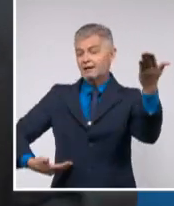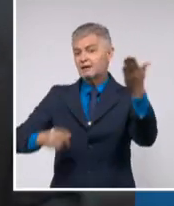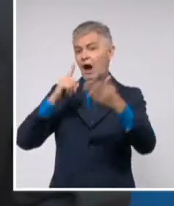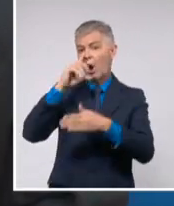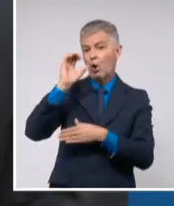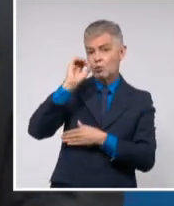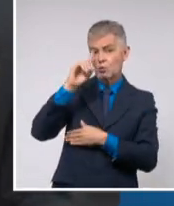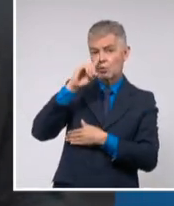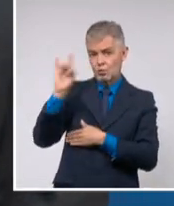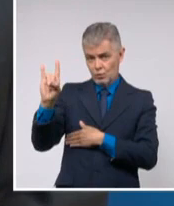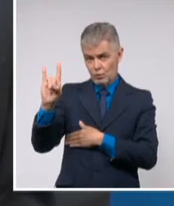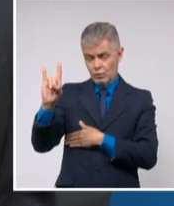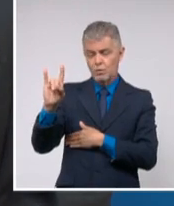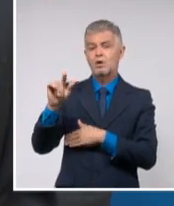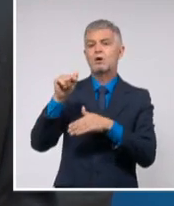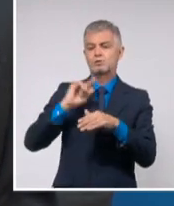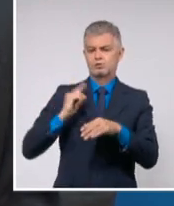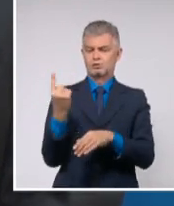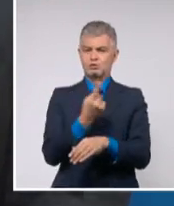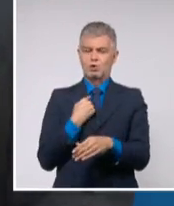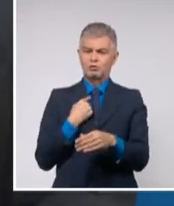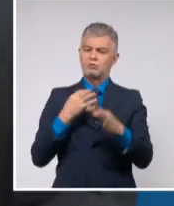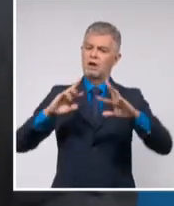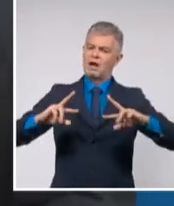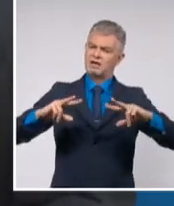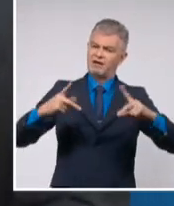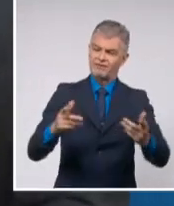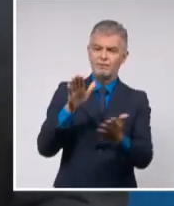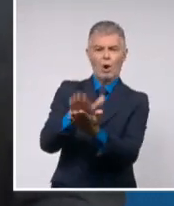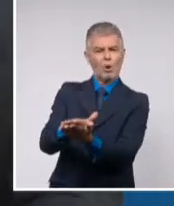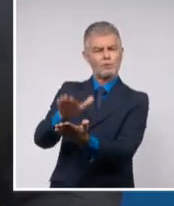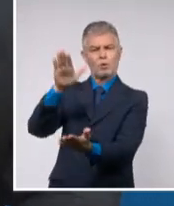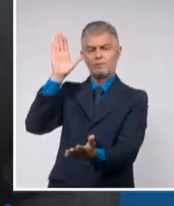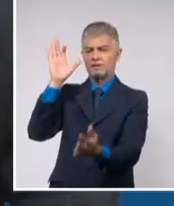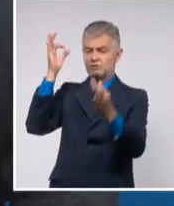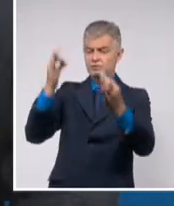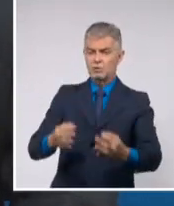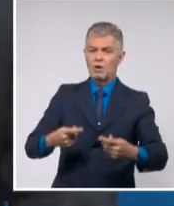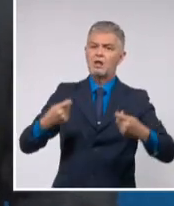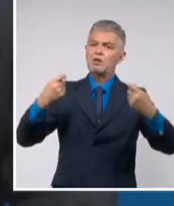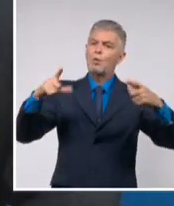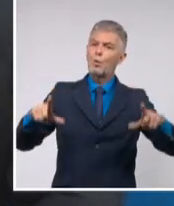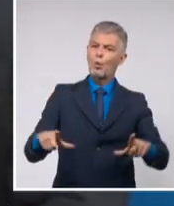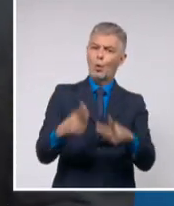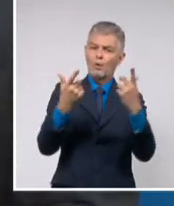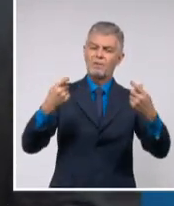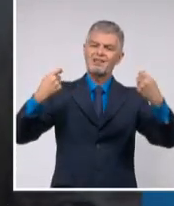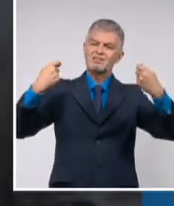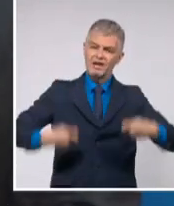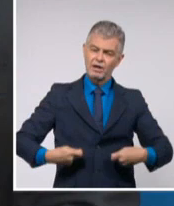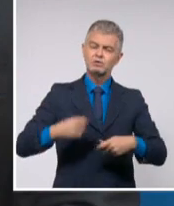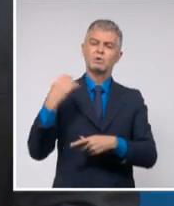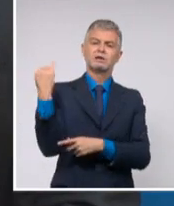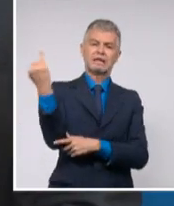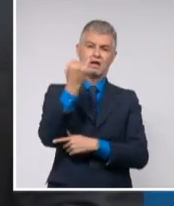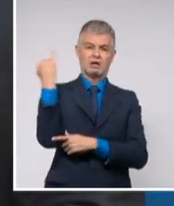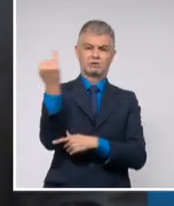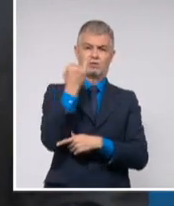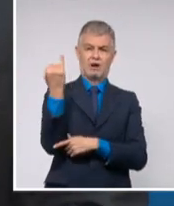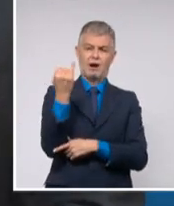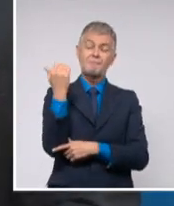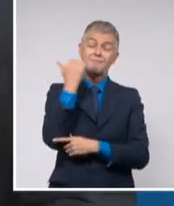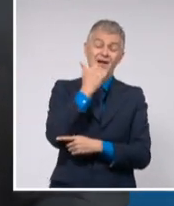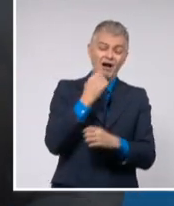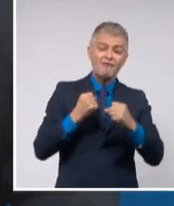urge reafirmar nuestro compromiso con los principios del derecho internacional y el fortalecimiento